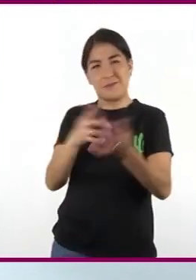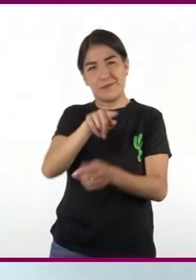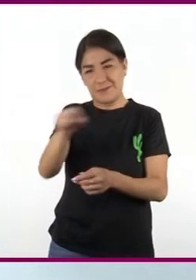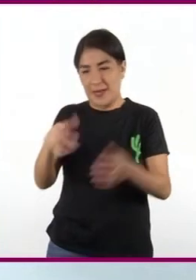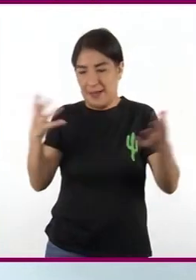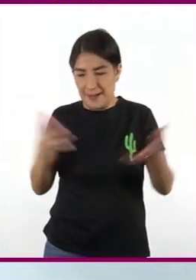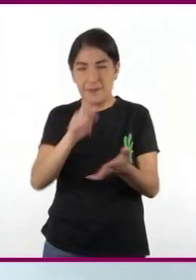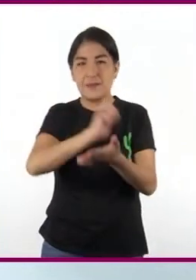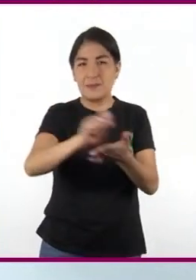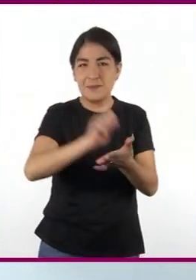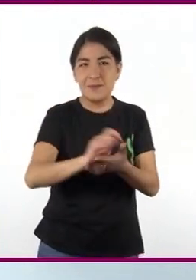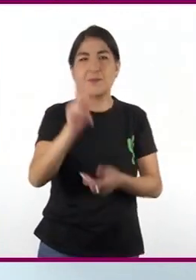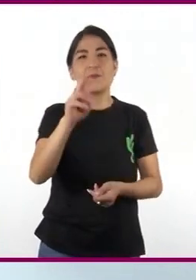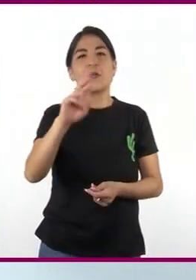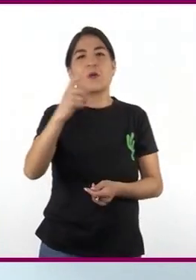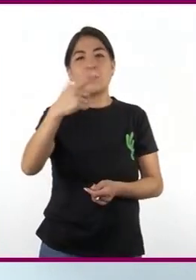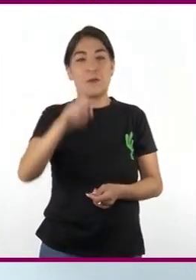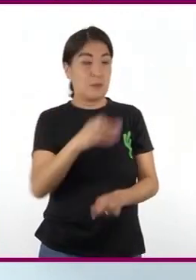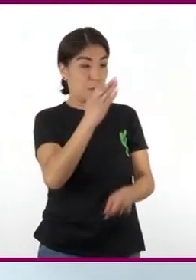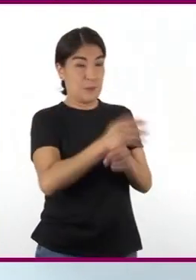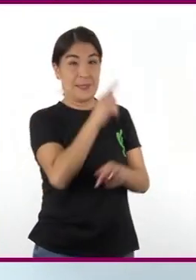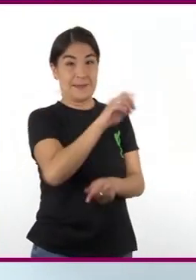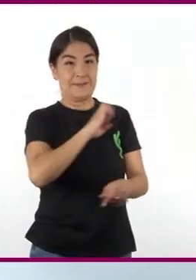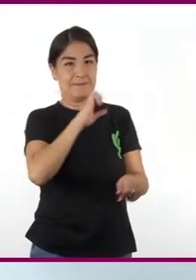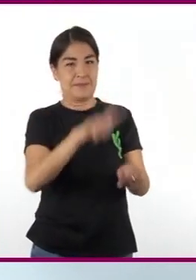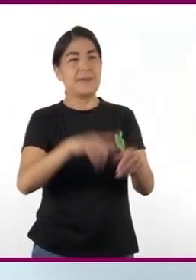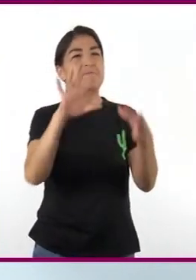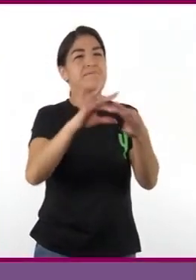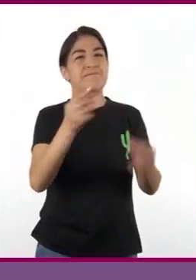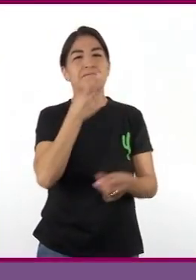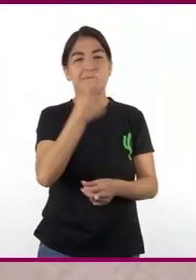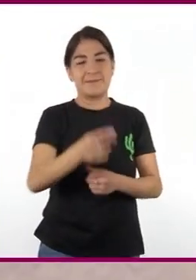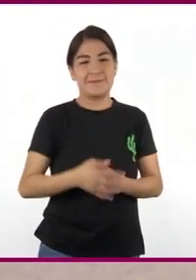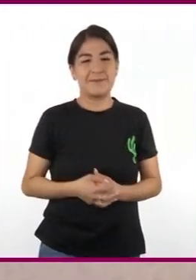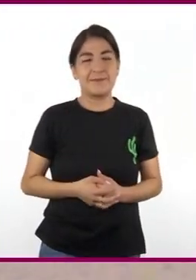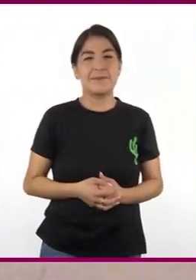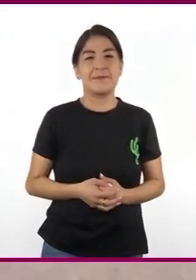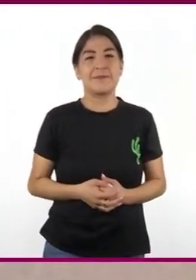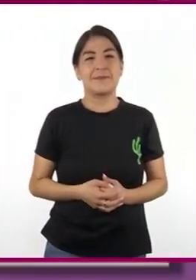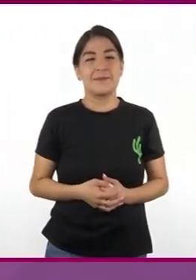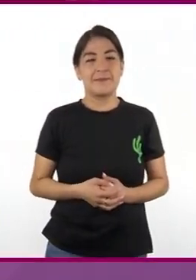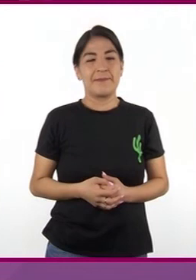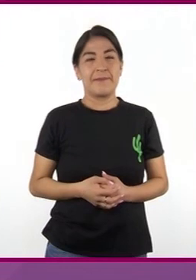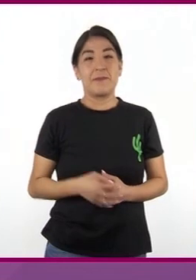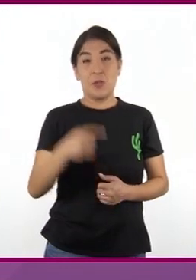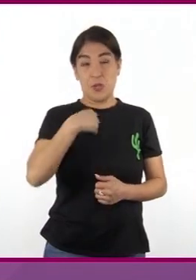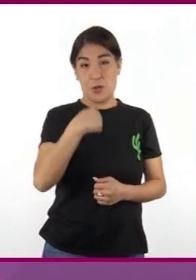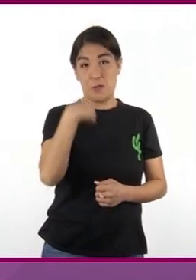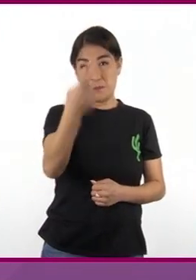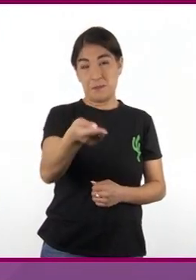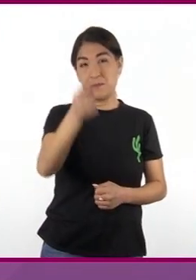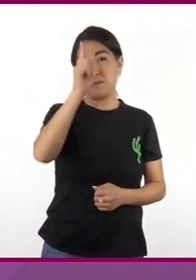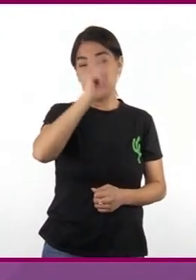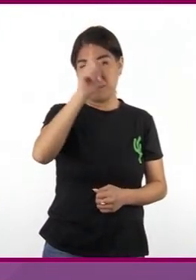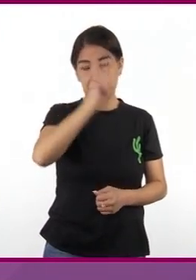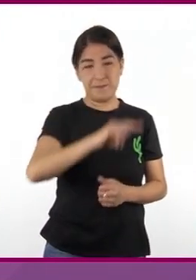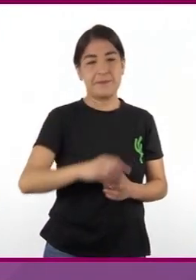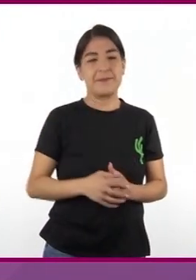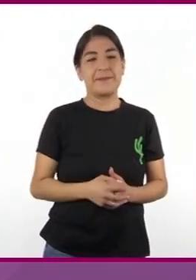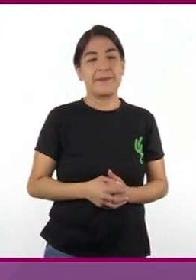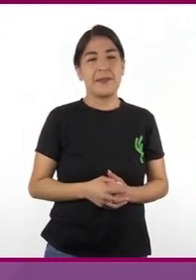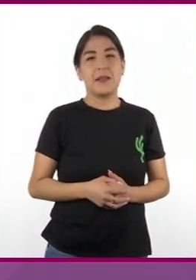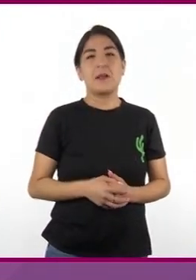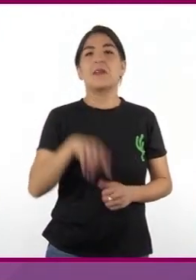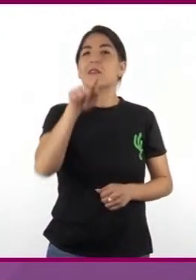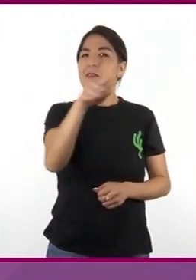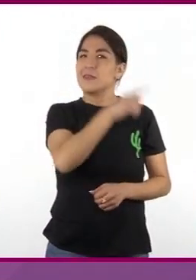Nuestro especialista expresa lo siguiente. Les recomendaría, ante todo, que